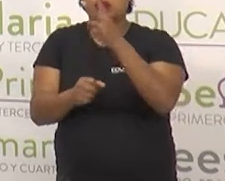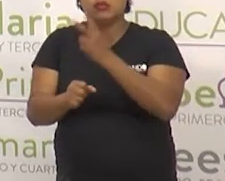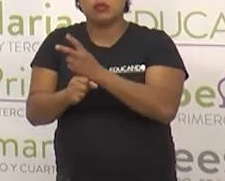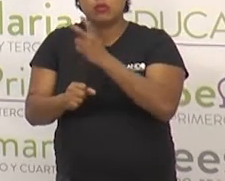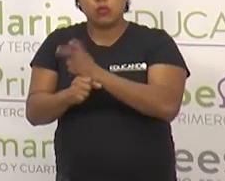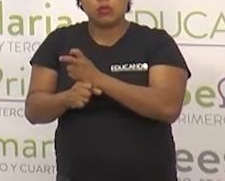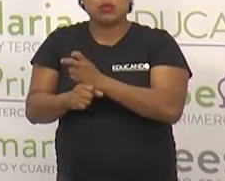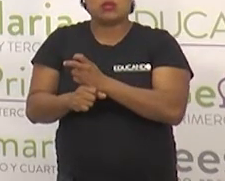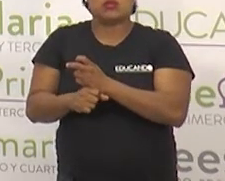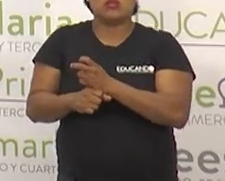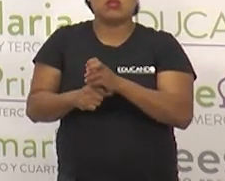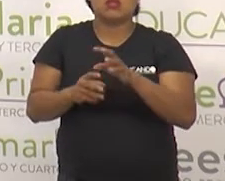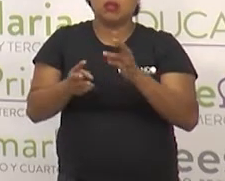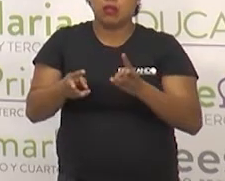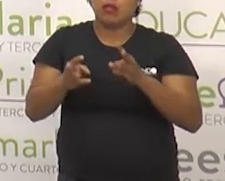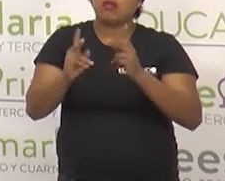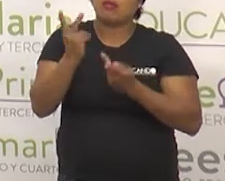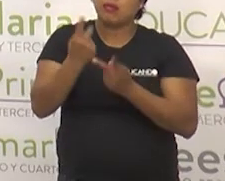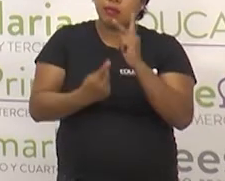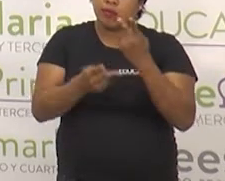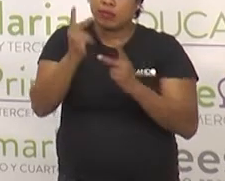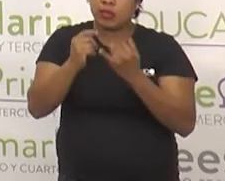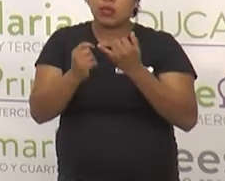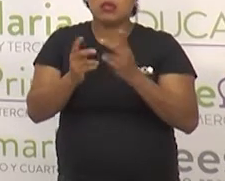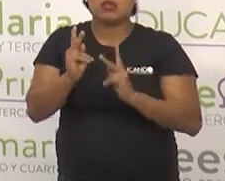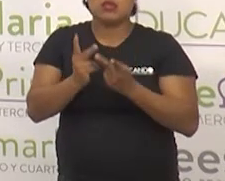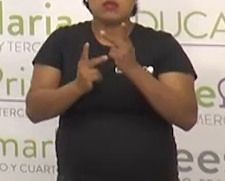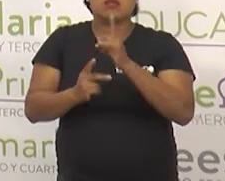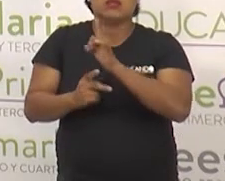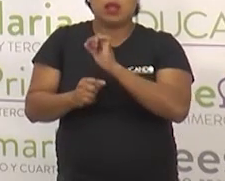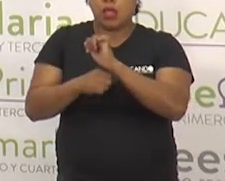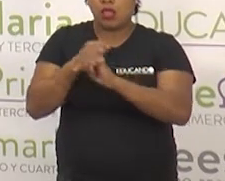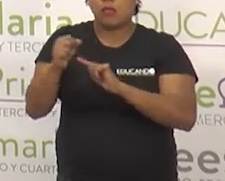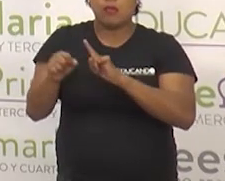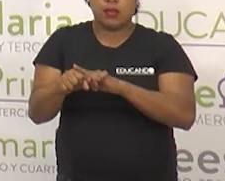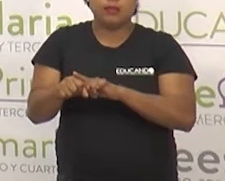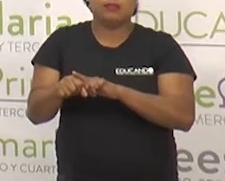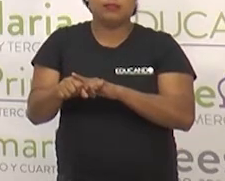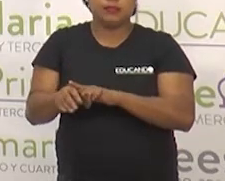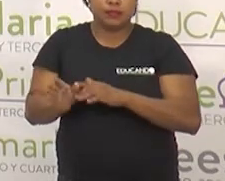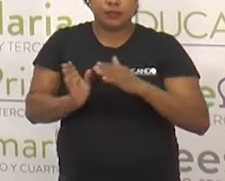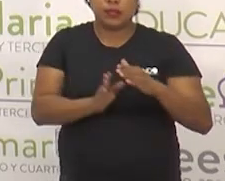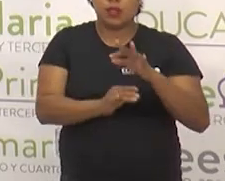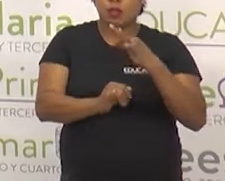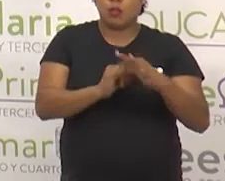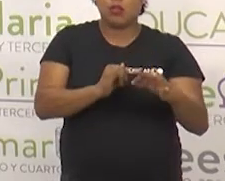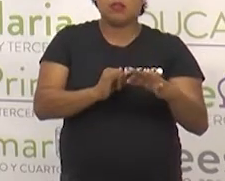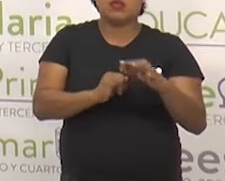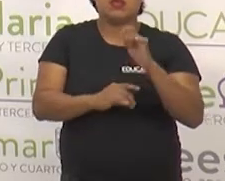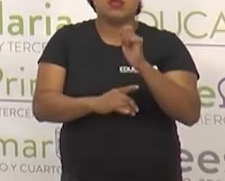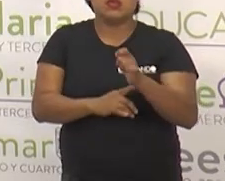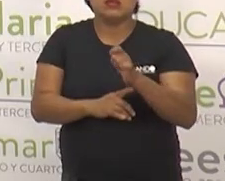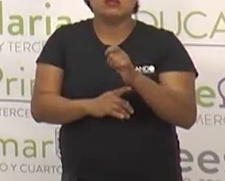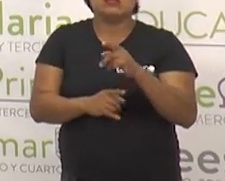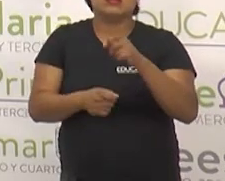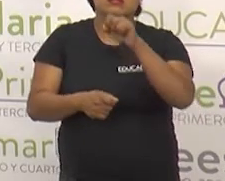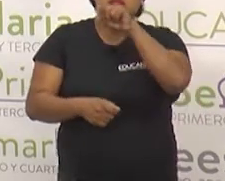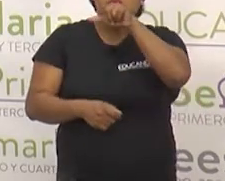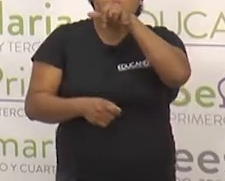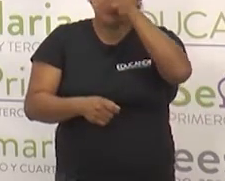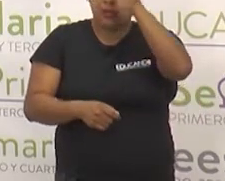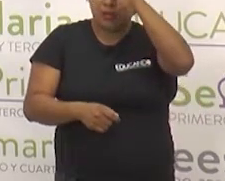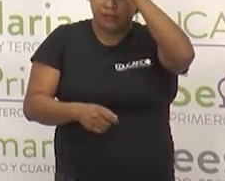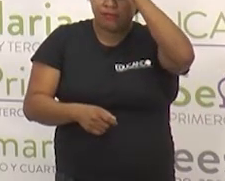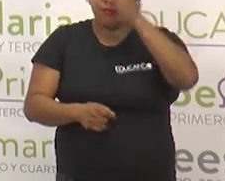La segunda es de leguminosas y alimentos de origen animal. La última es de